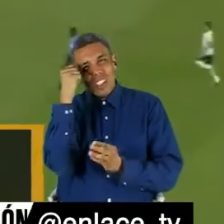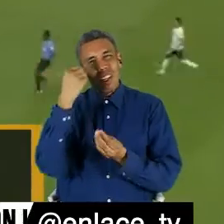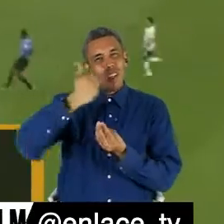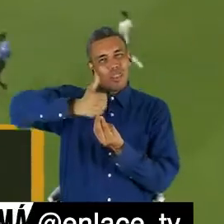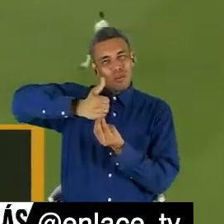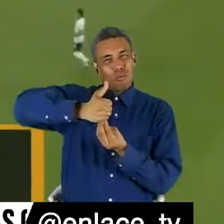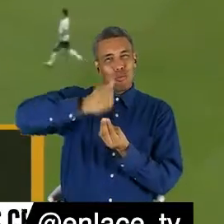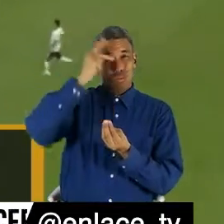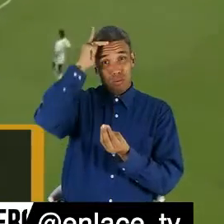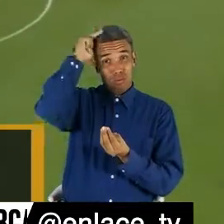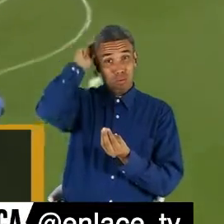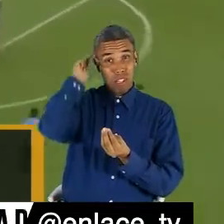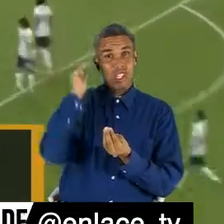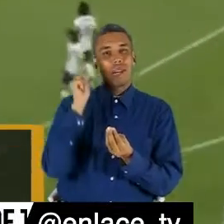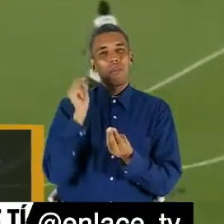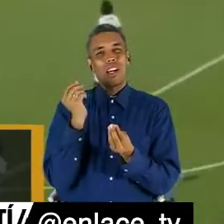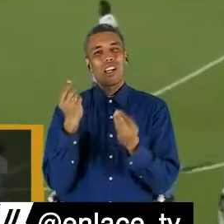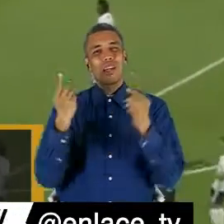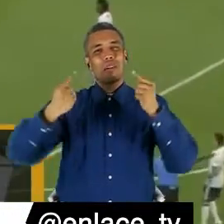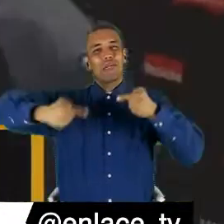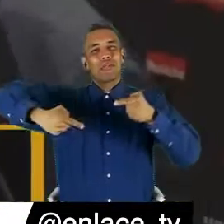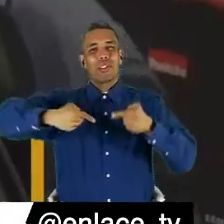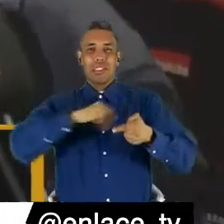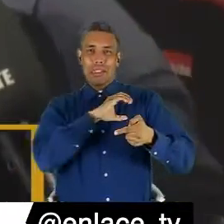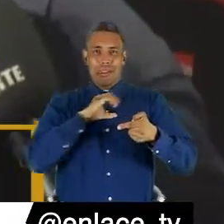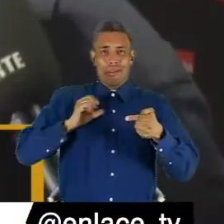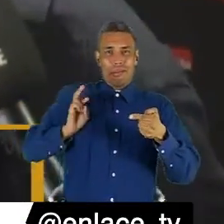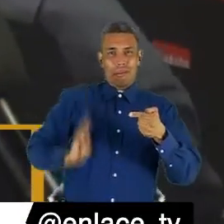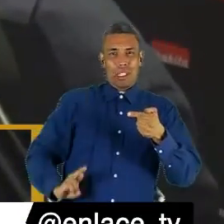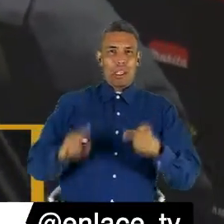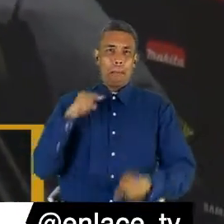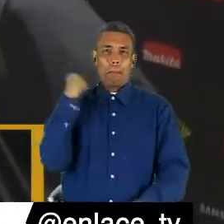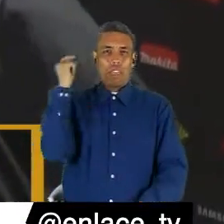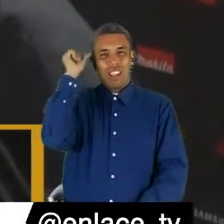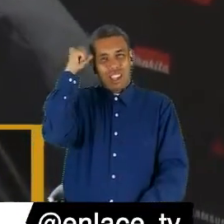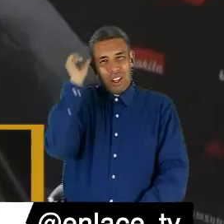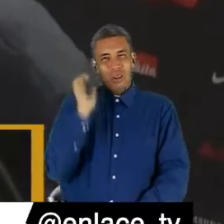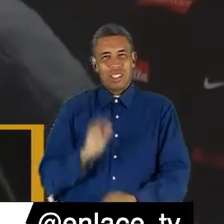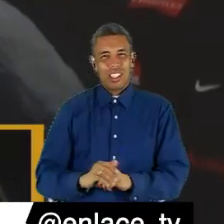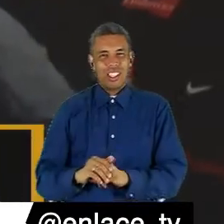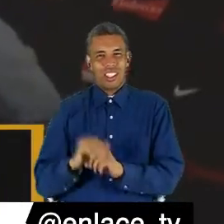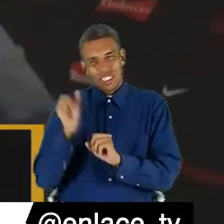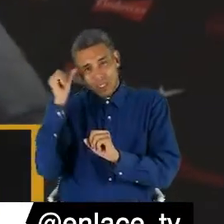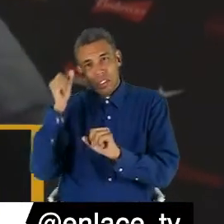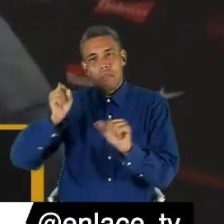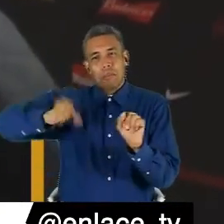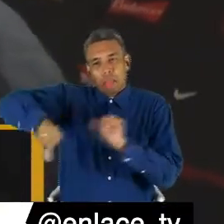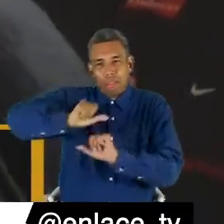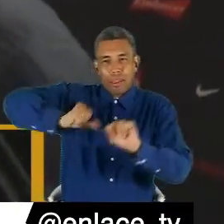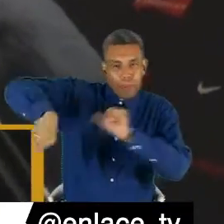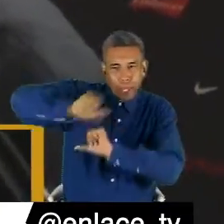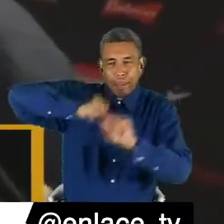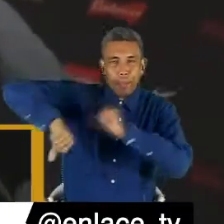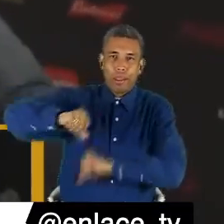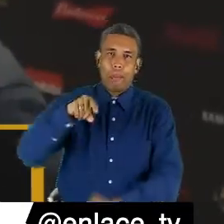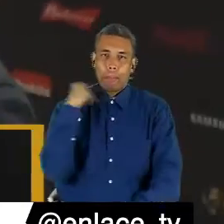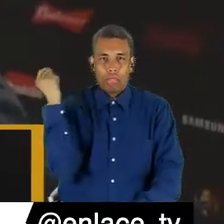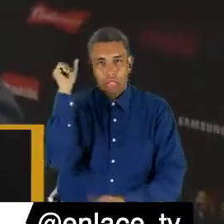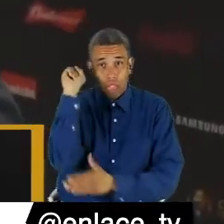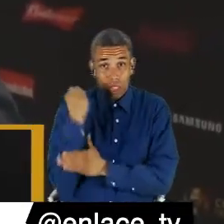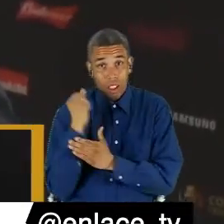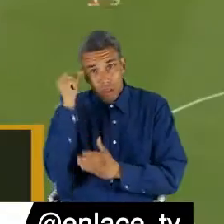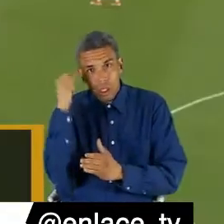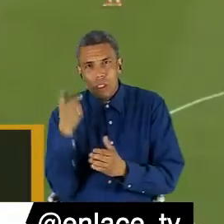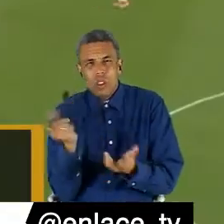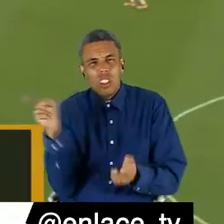Rica, esto dijo el Tigre. Bueno, son decisiones que toma el cuerpo técnico también para refrescar un poco a los jugadores que venían con mayor cantidad de